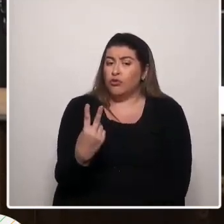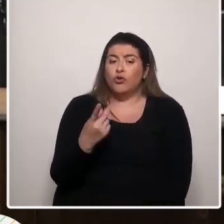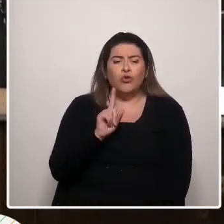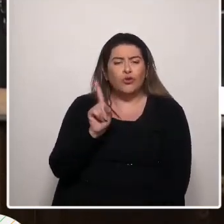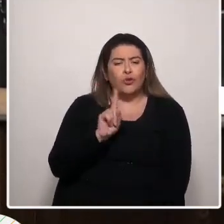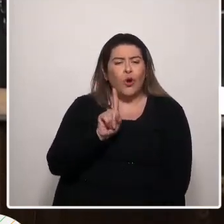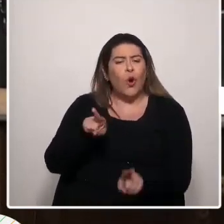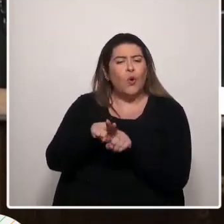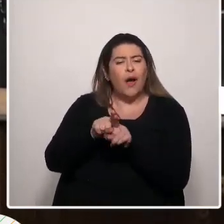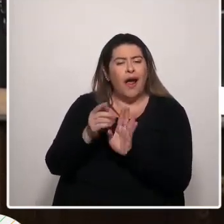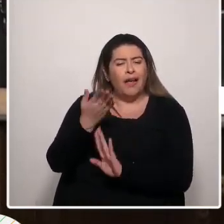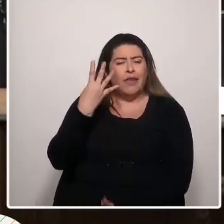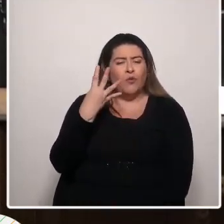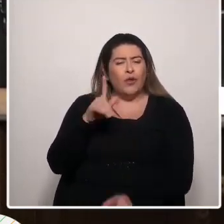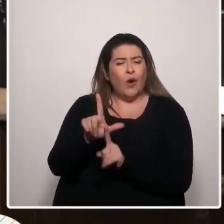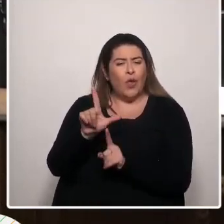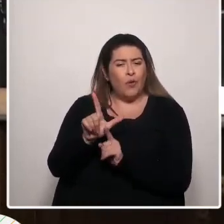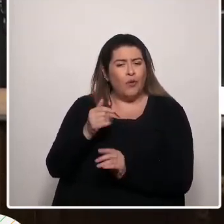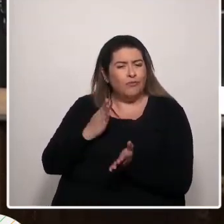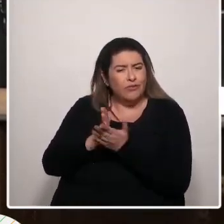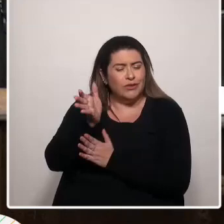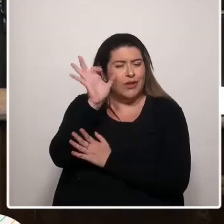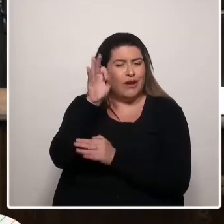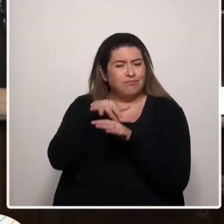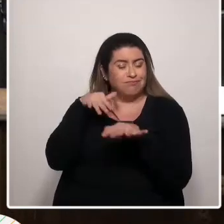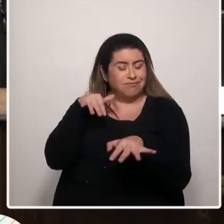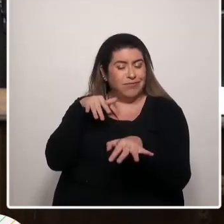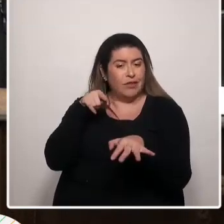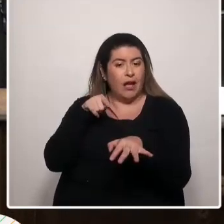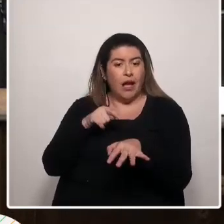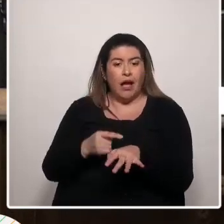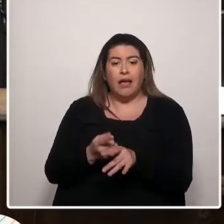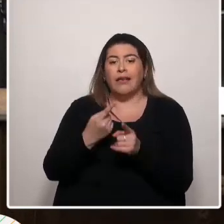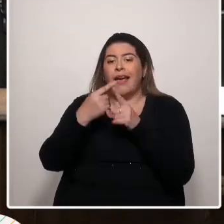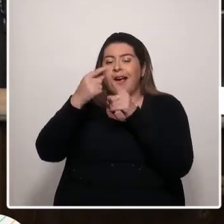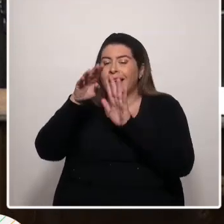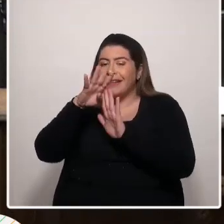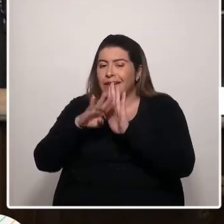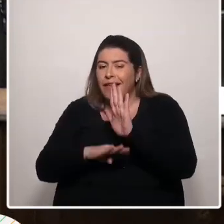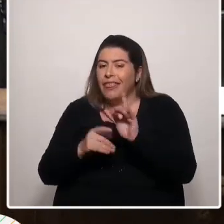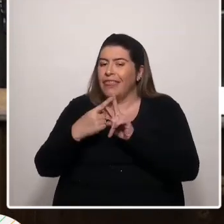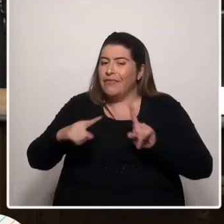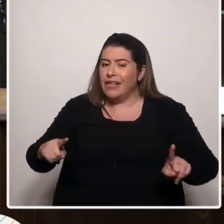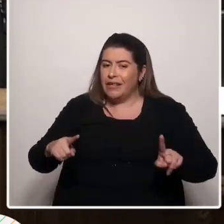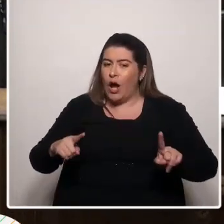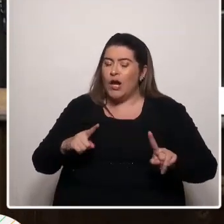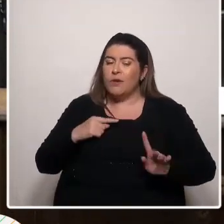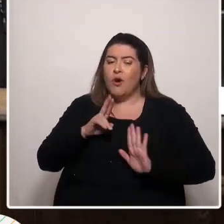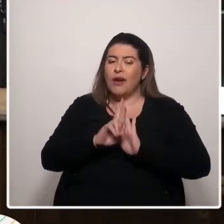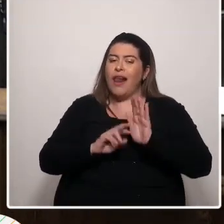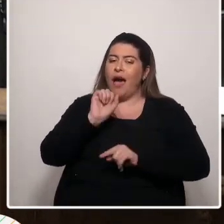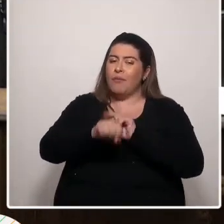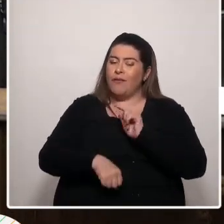el día 4 de julio en la sesión de instalación. Ahí funcionamos con un criterio distinto. Ahora tenemos una regla aprobada y yo creo